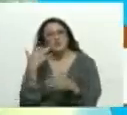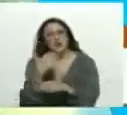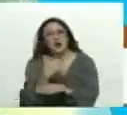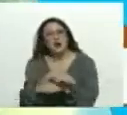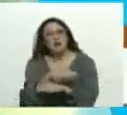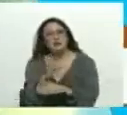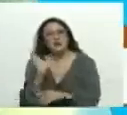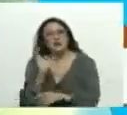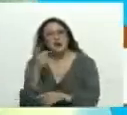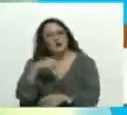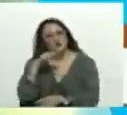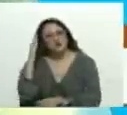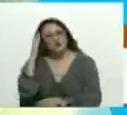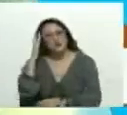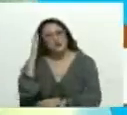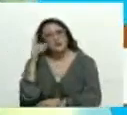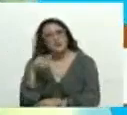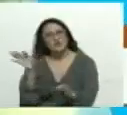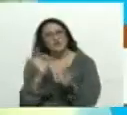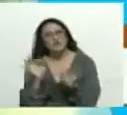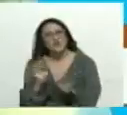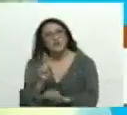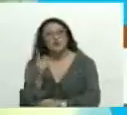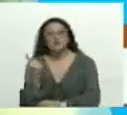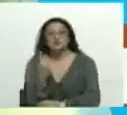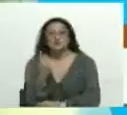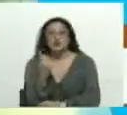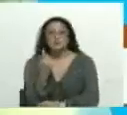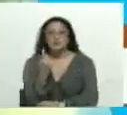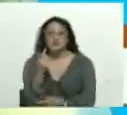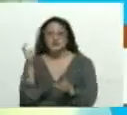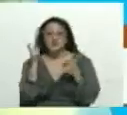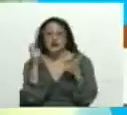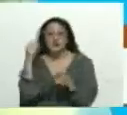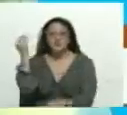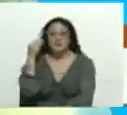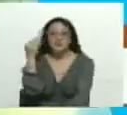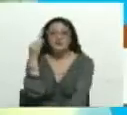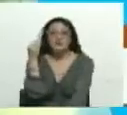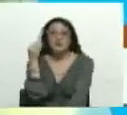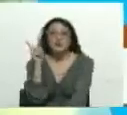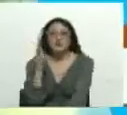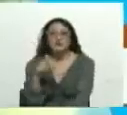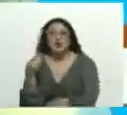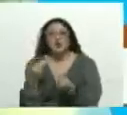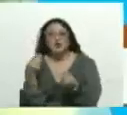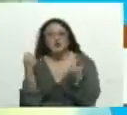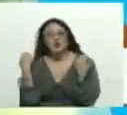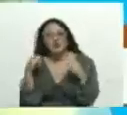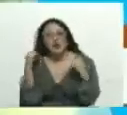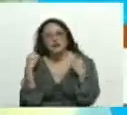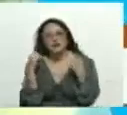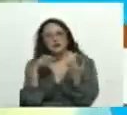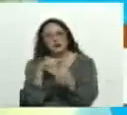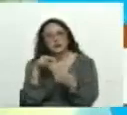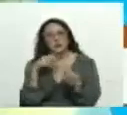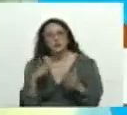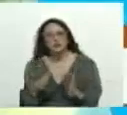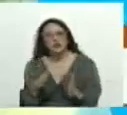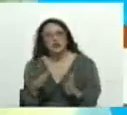Nosotros sabemos que ese modelo no solamente el comandante Chávez lo pensó sino que lo hizo praxis como un Revolucionaria